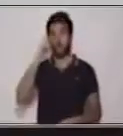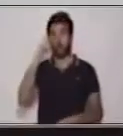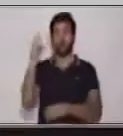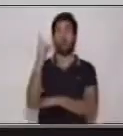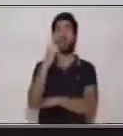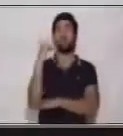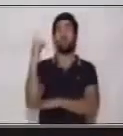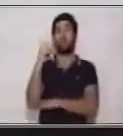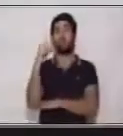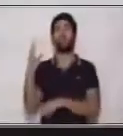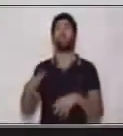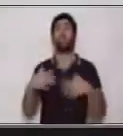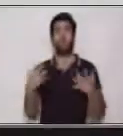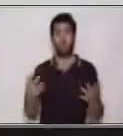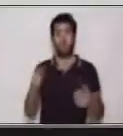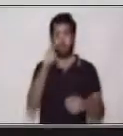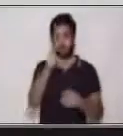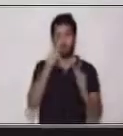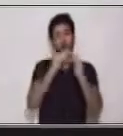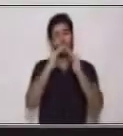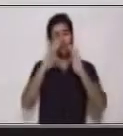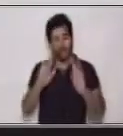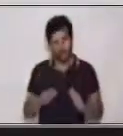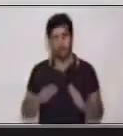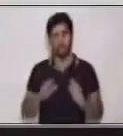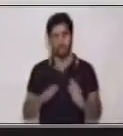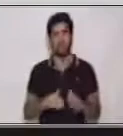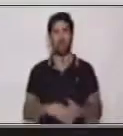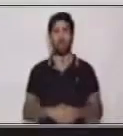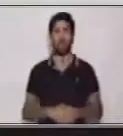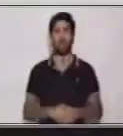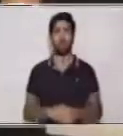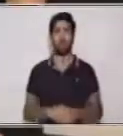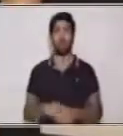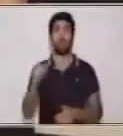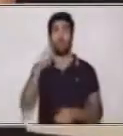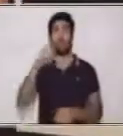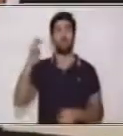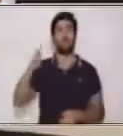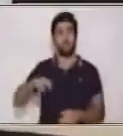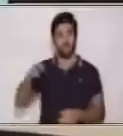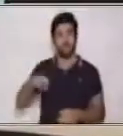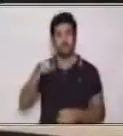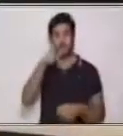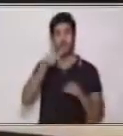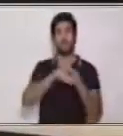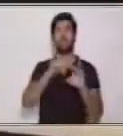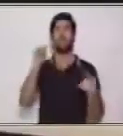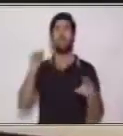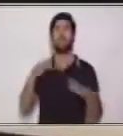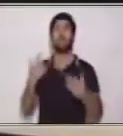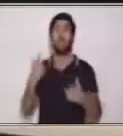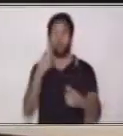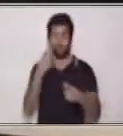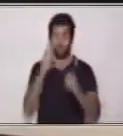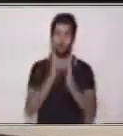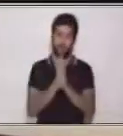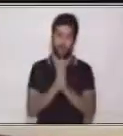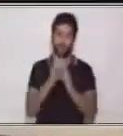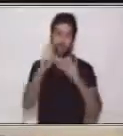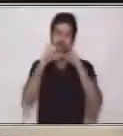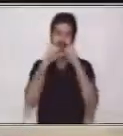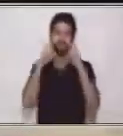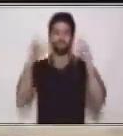muy importante que tú te quedes en casa. Si tienes necesidad de salir, usar